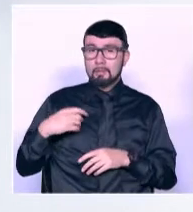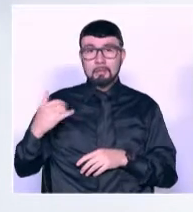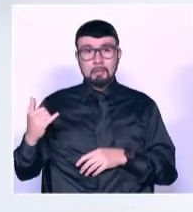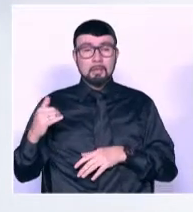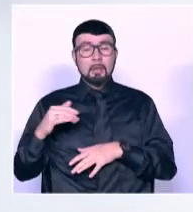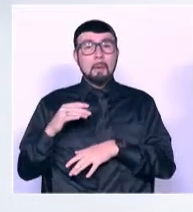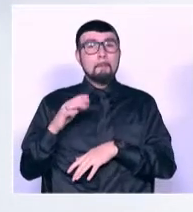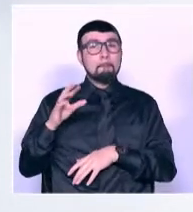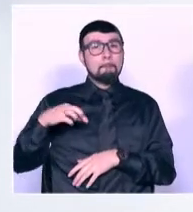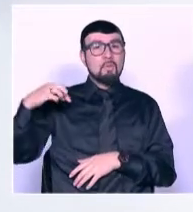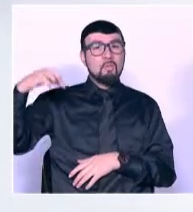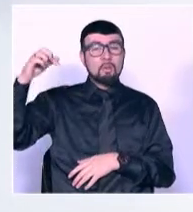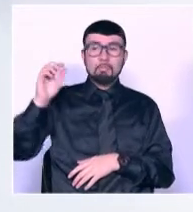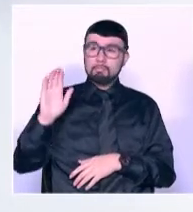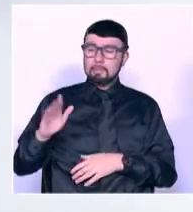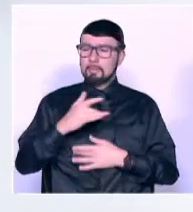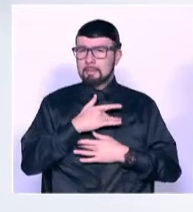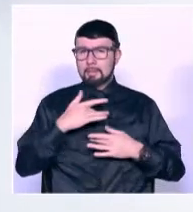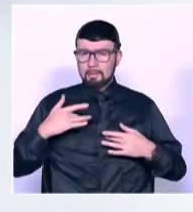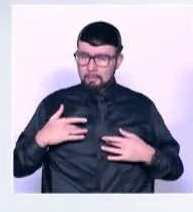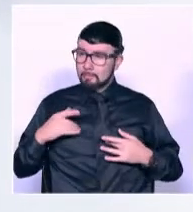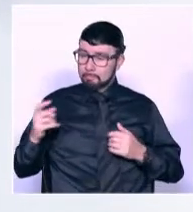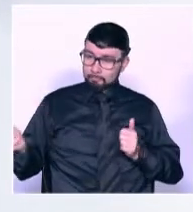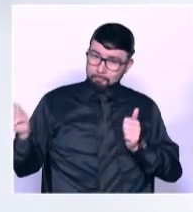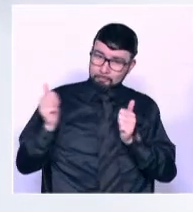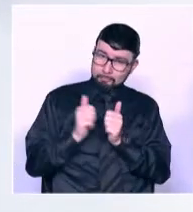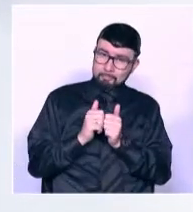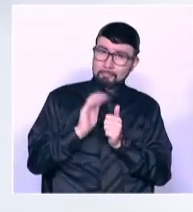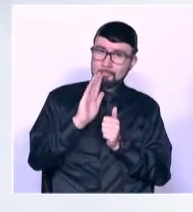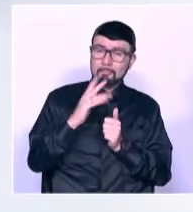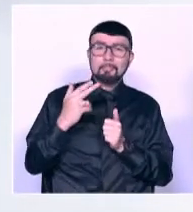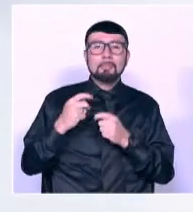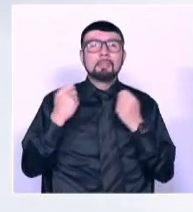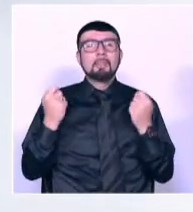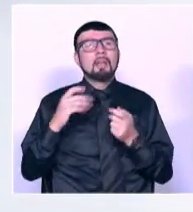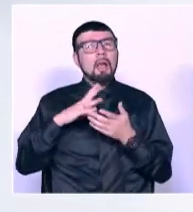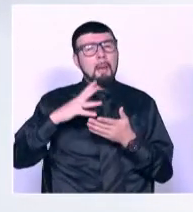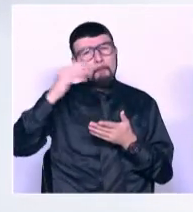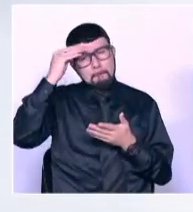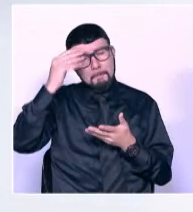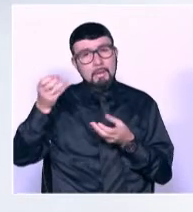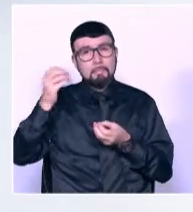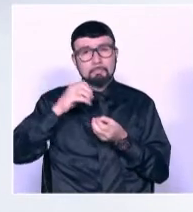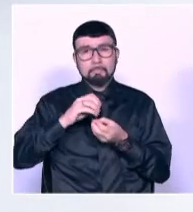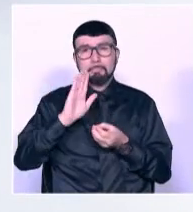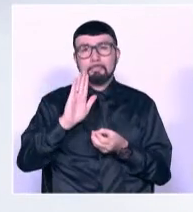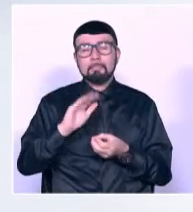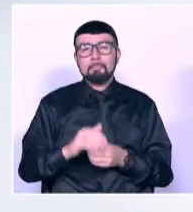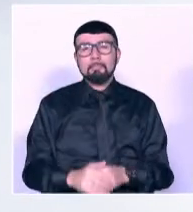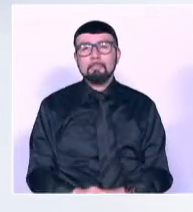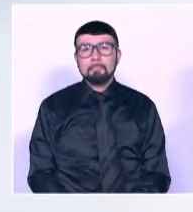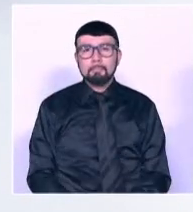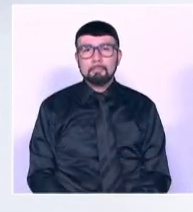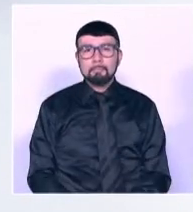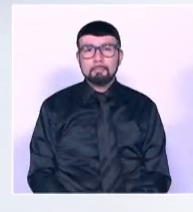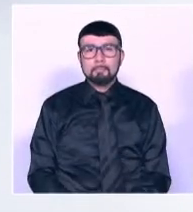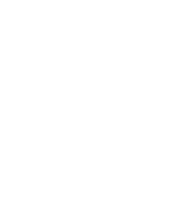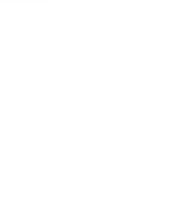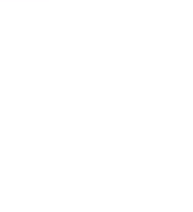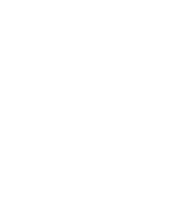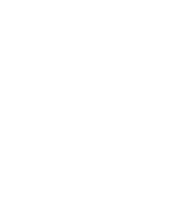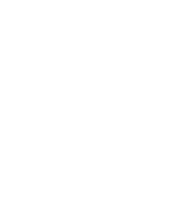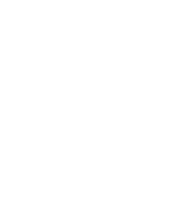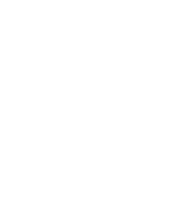de la salud en este aspecto. Así que quédense con nosotros que ya volvemos para que aprendamos un poco más acerca de este tema.